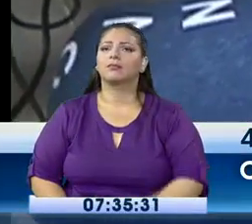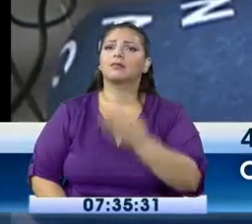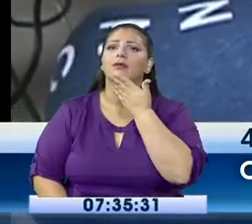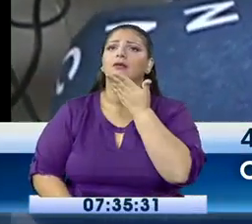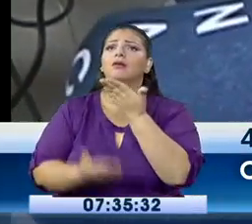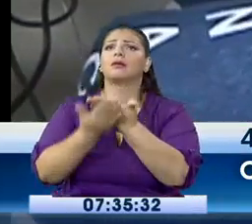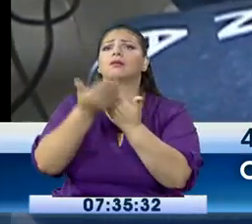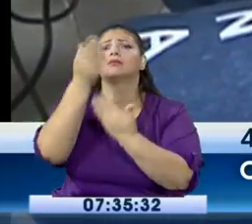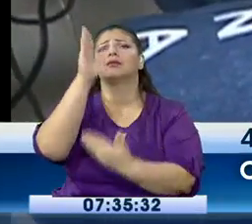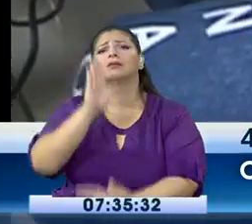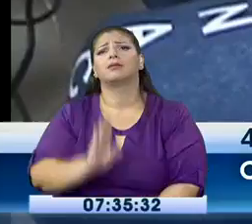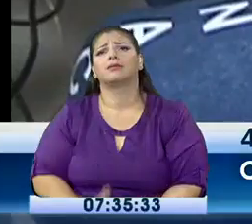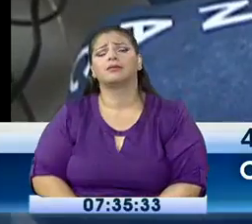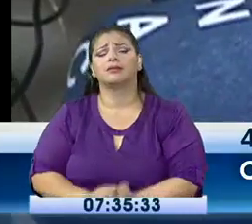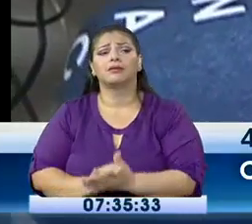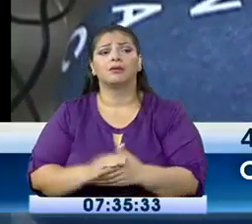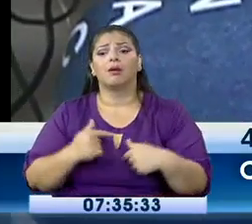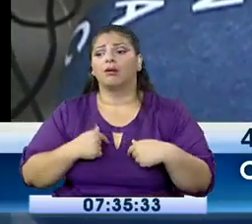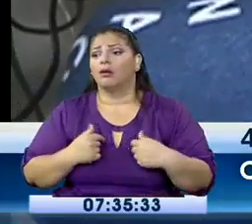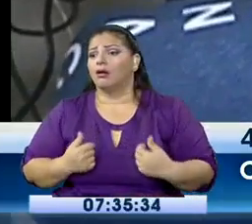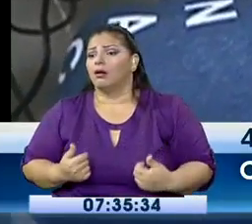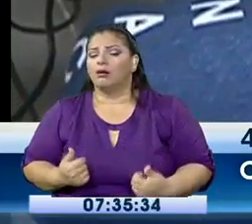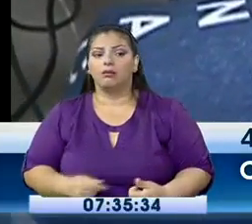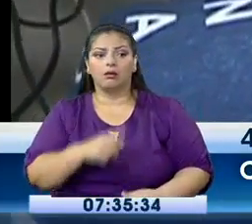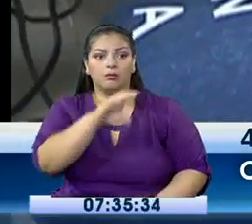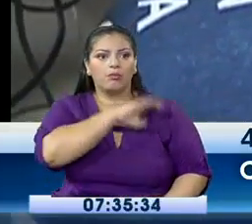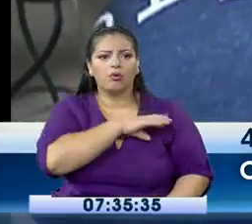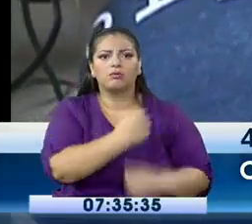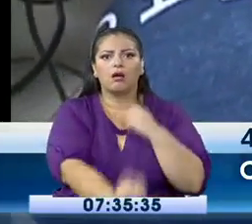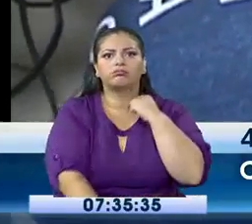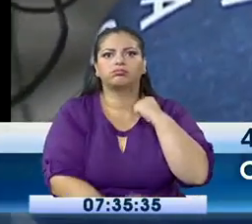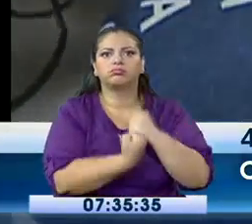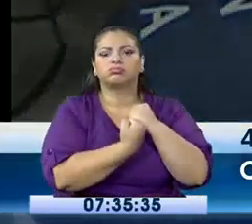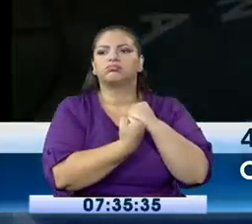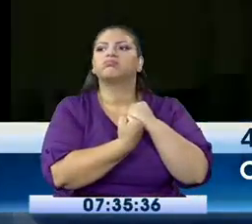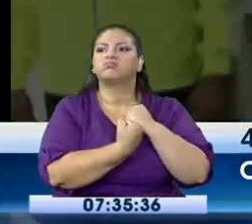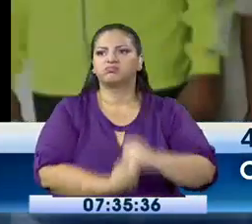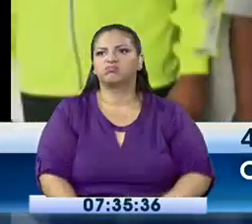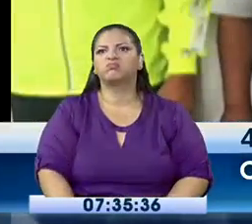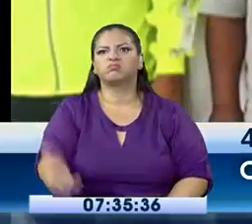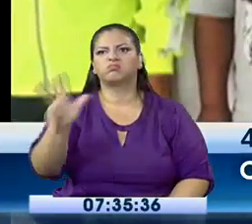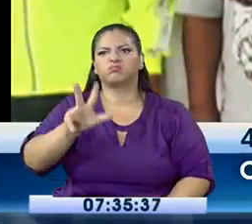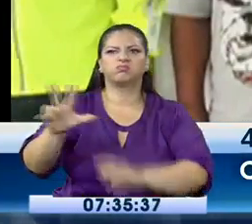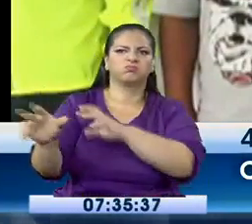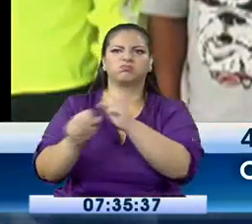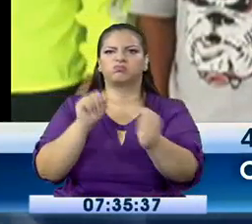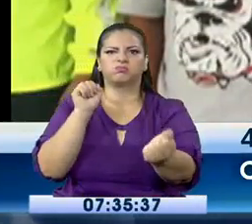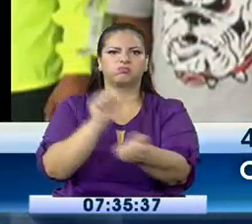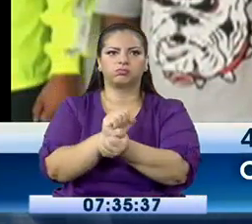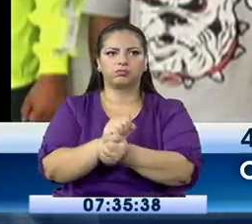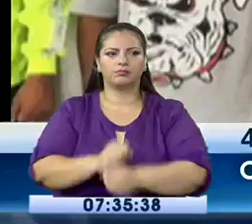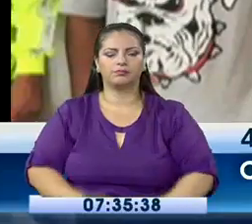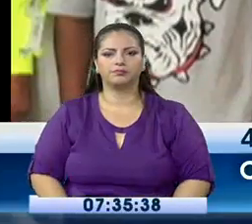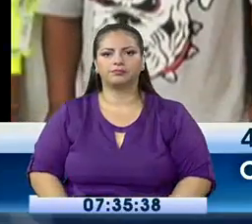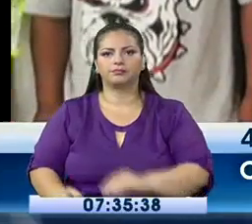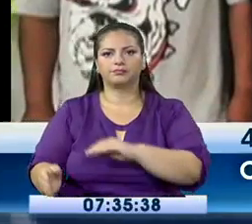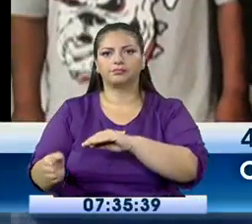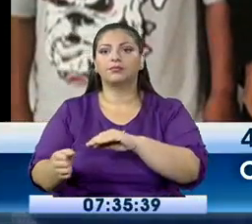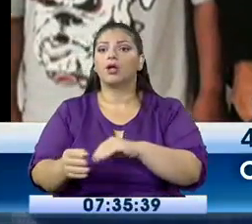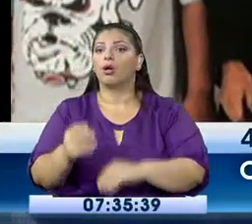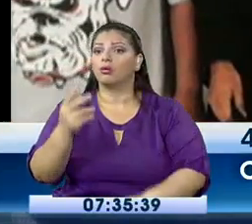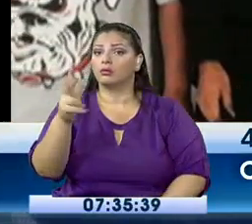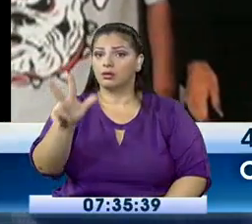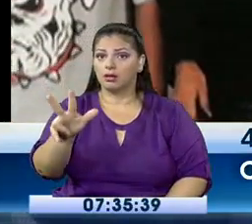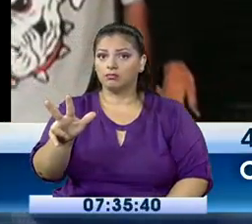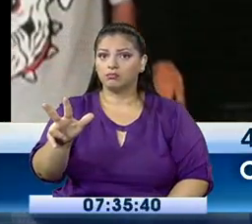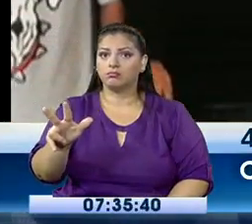de lo acontecido y me prestaron la ayuda necesaria para poder aprender a eso. Horas más tarde se detuvo a un cuarto presunto